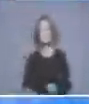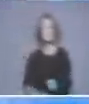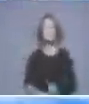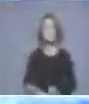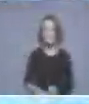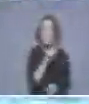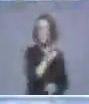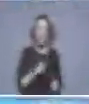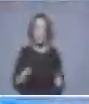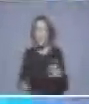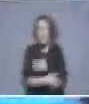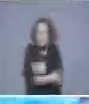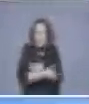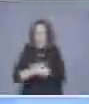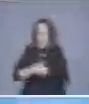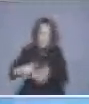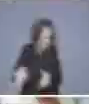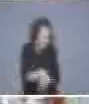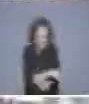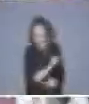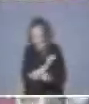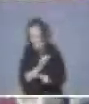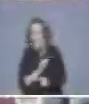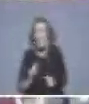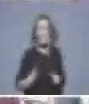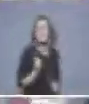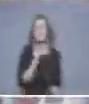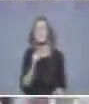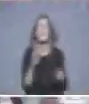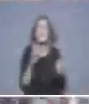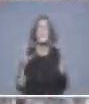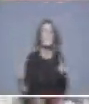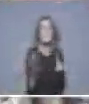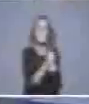Cuántos mendigos en la calle están esperando su oportunidad.